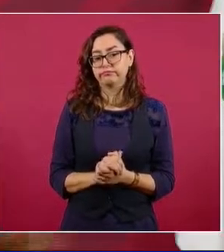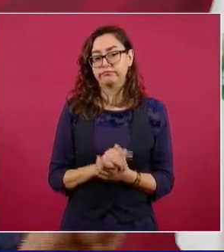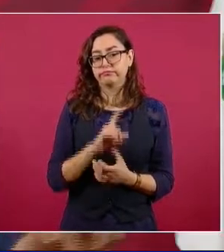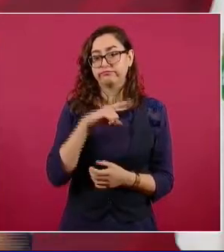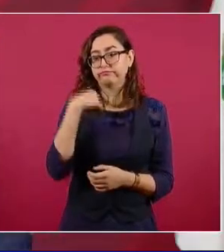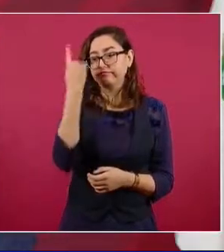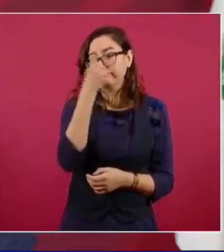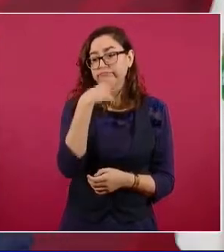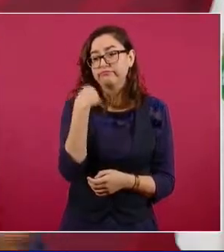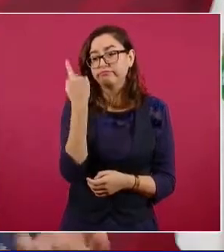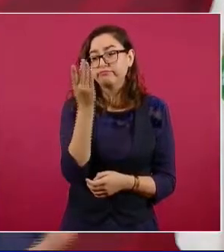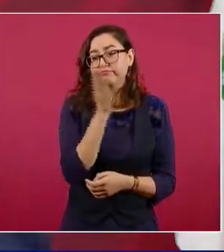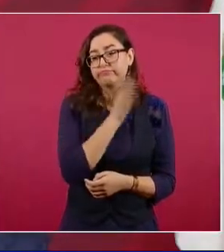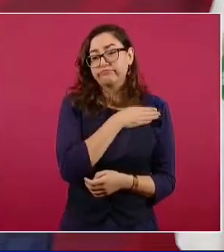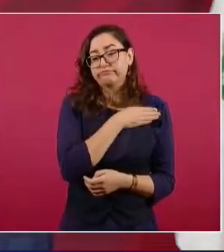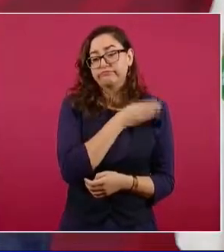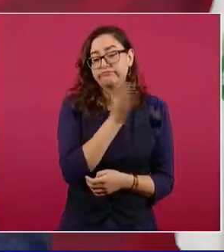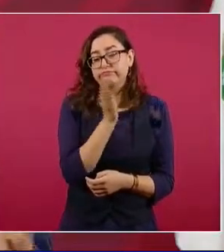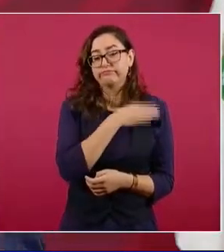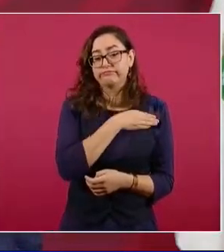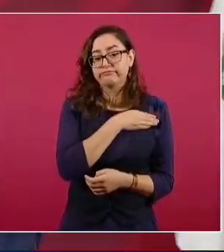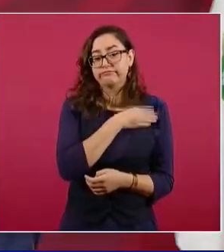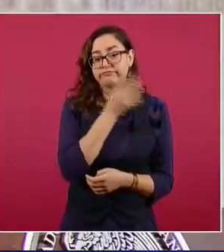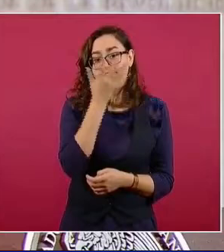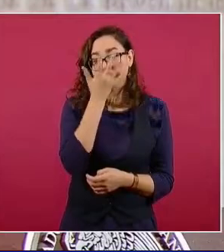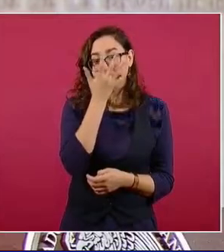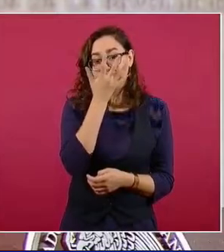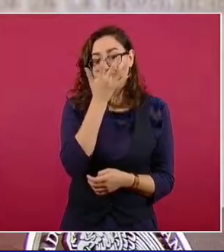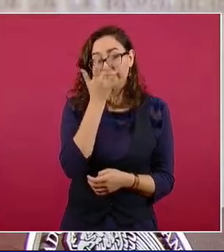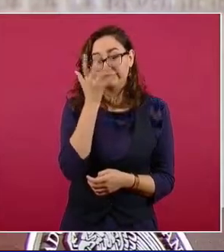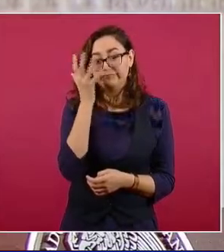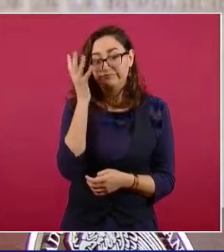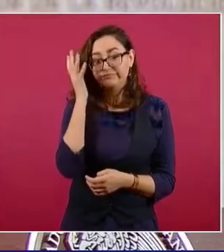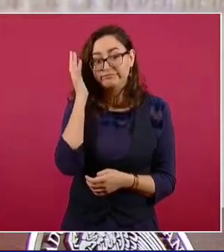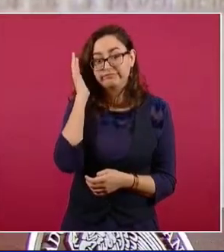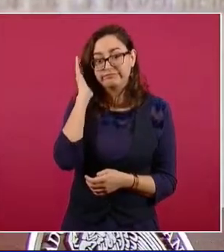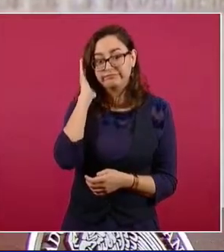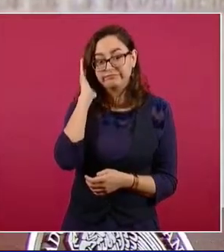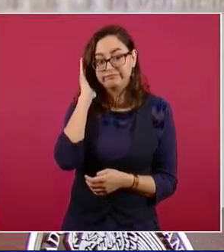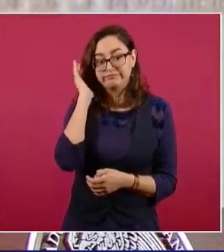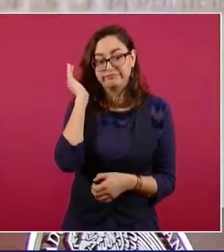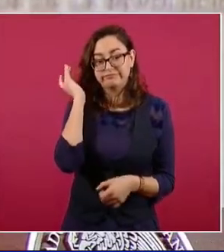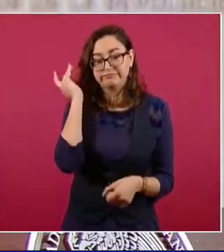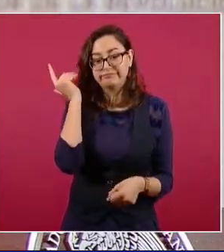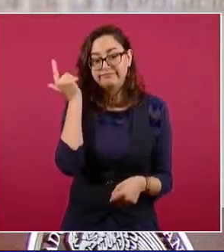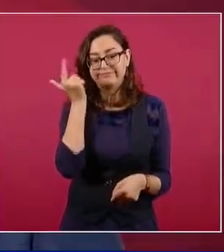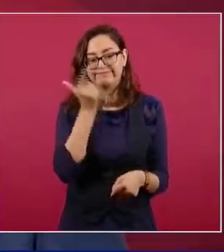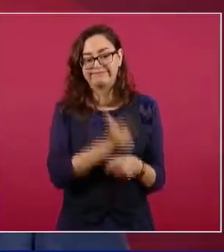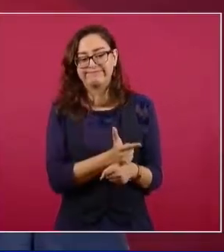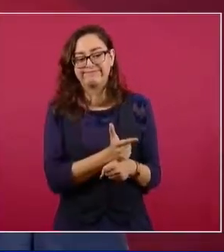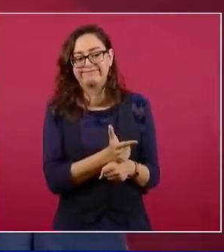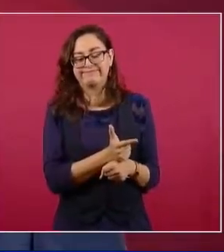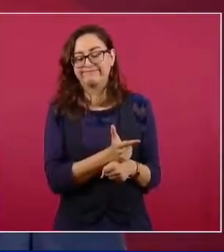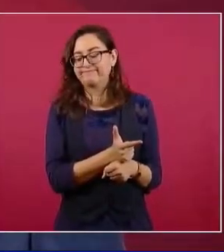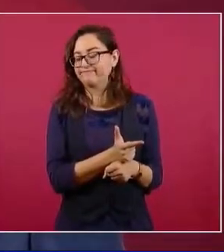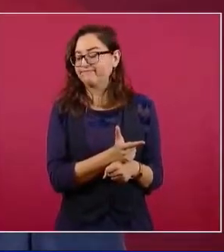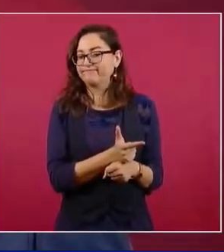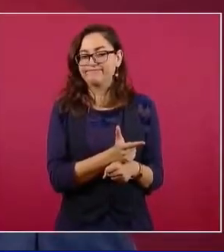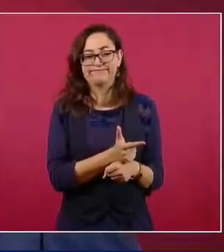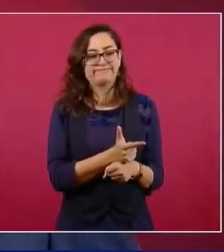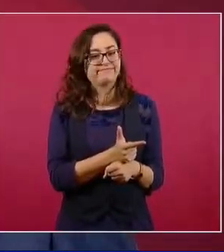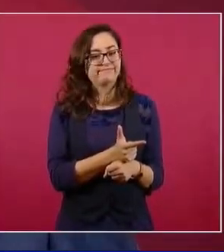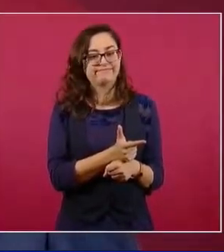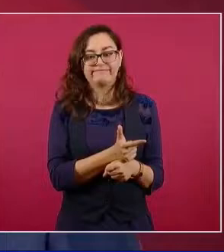pues resulta que eso no es garantía de nada.